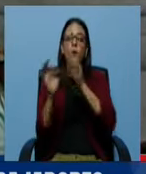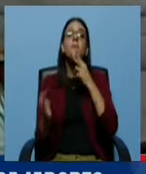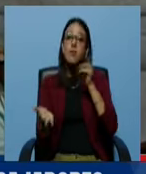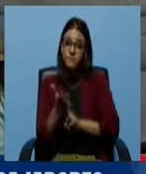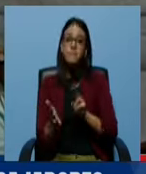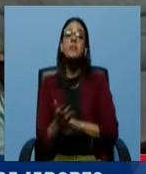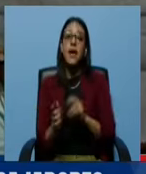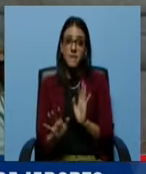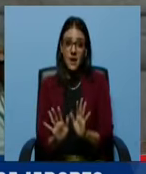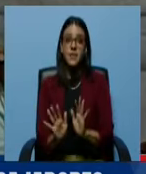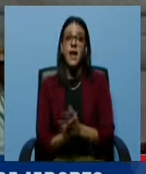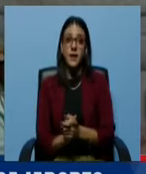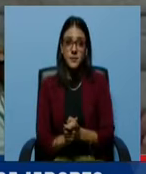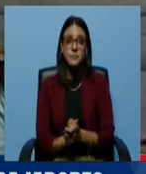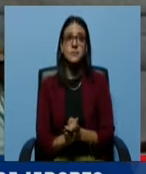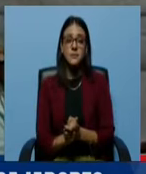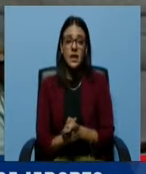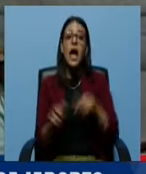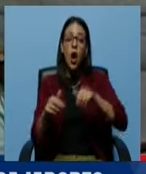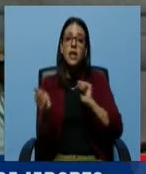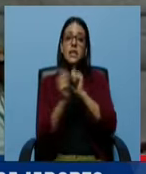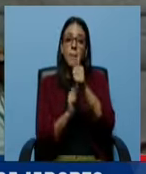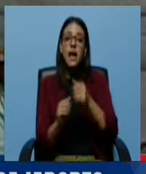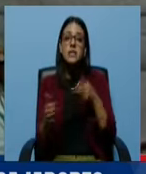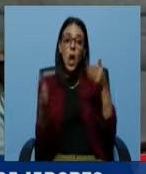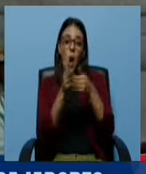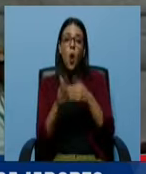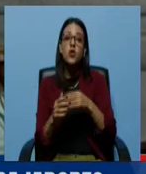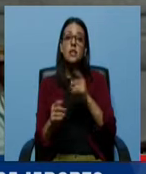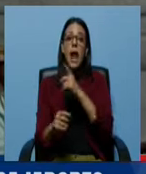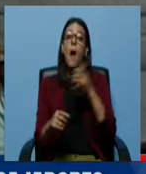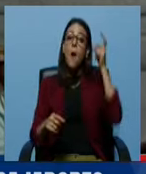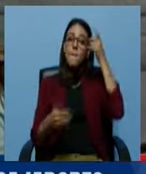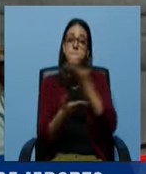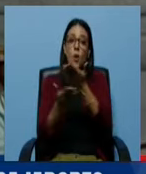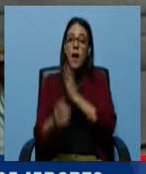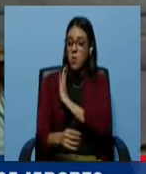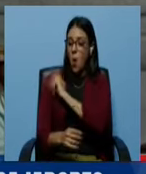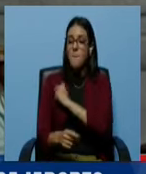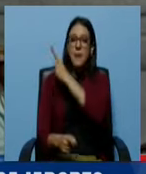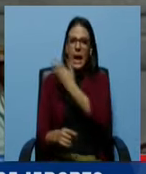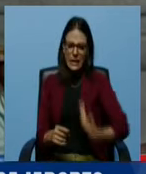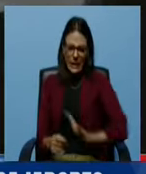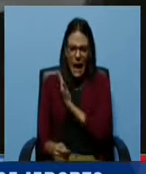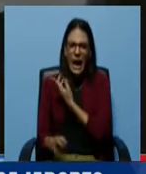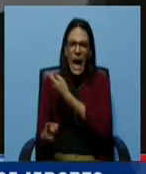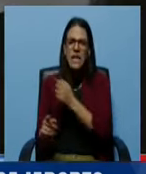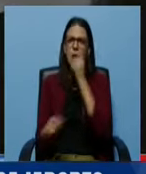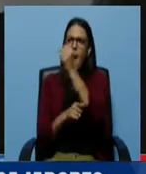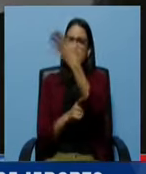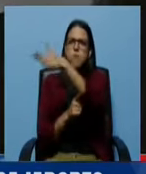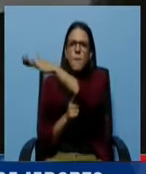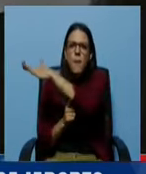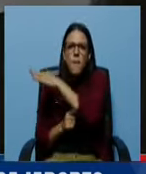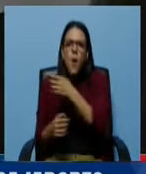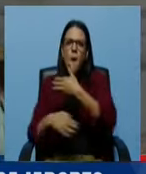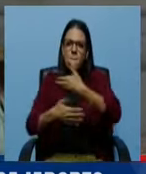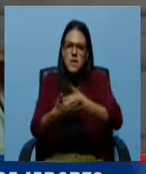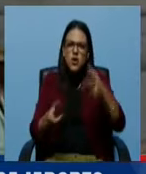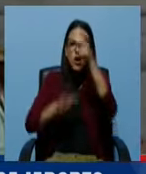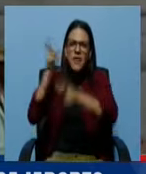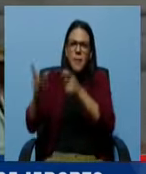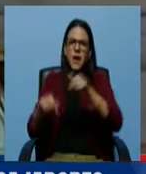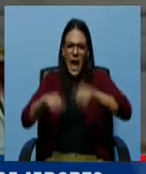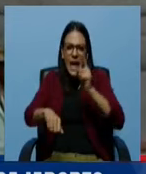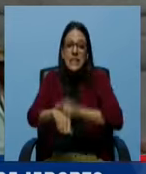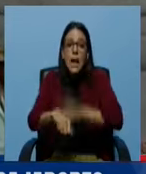Lo que está pasando contra el pueblo de Palestina en Gaza, el genocidio, lo que está pasando a esta